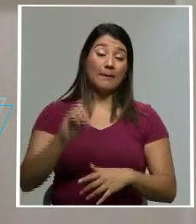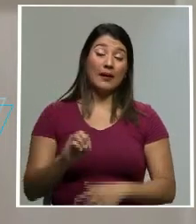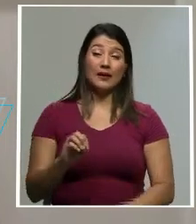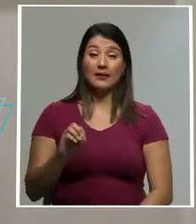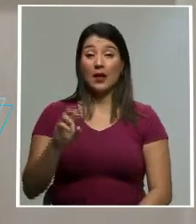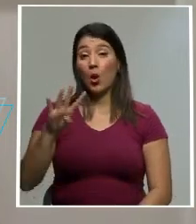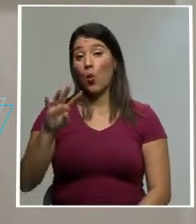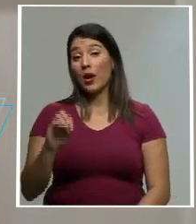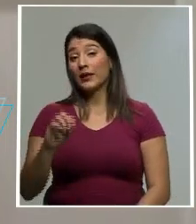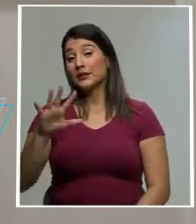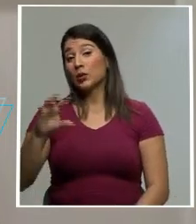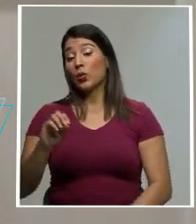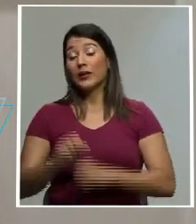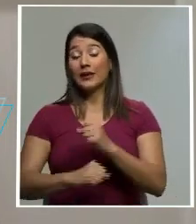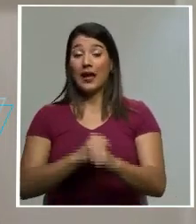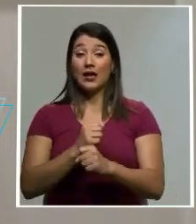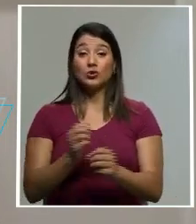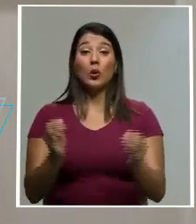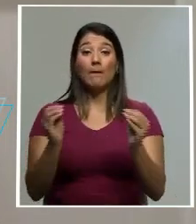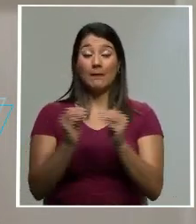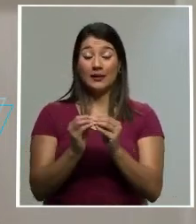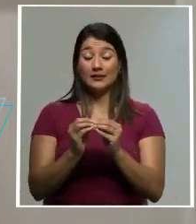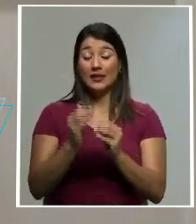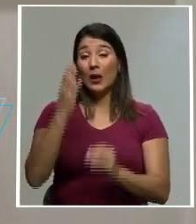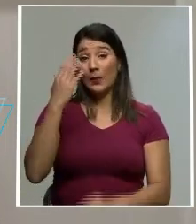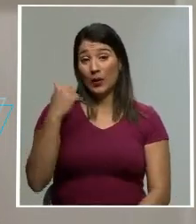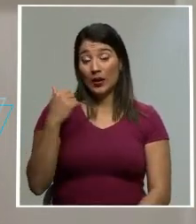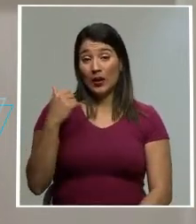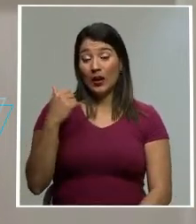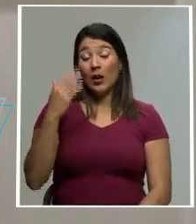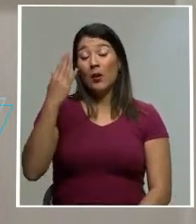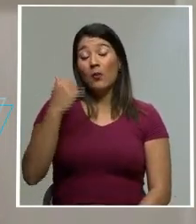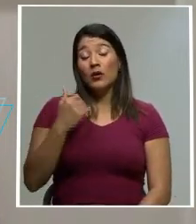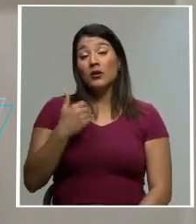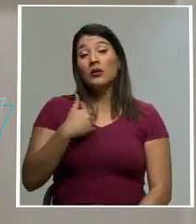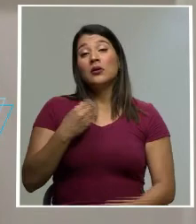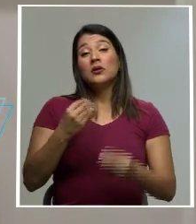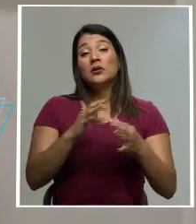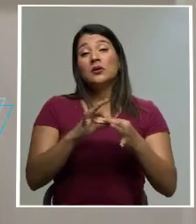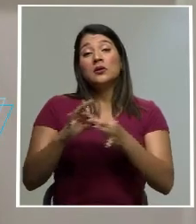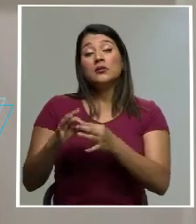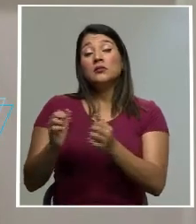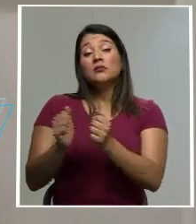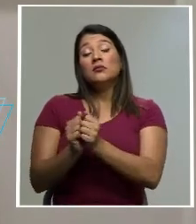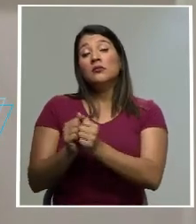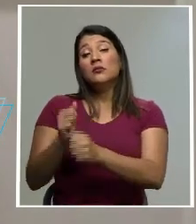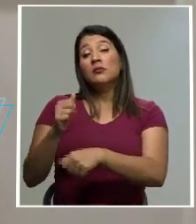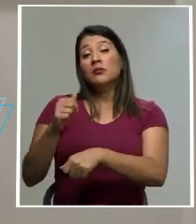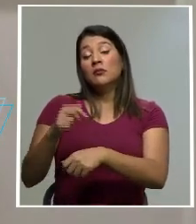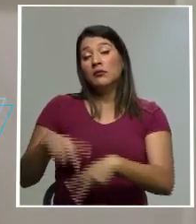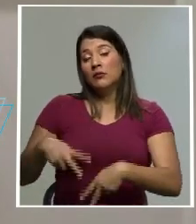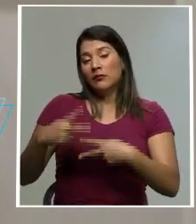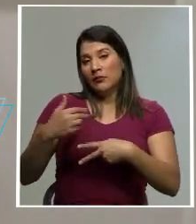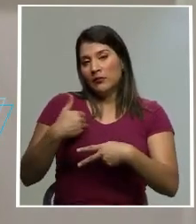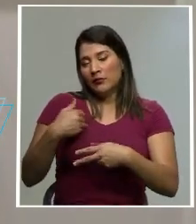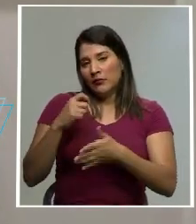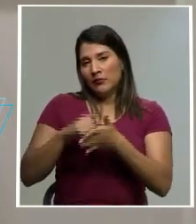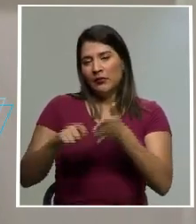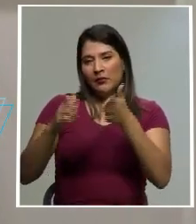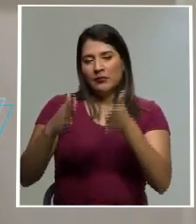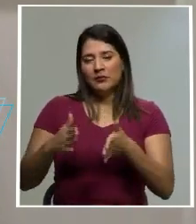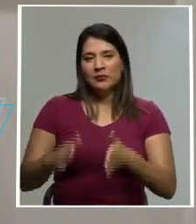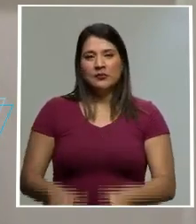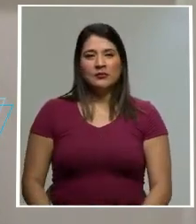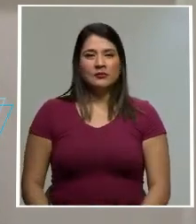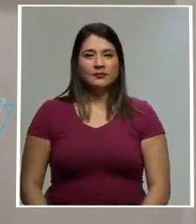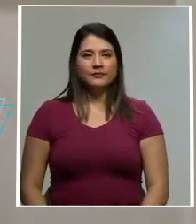20, 40, 50 años más, porque pues tiene que ver mucho con la época que le toca vivir a los escritores.